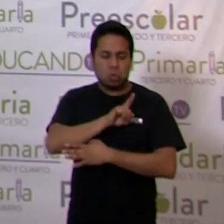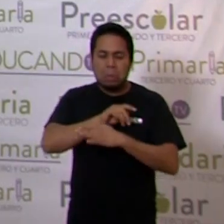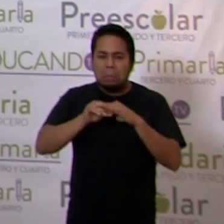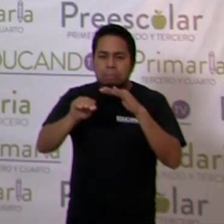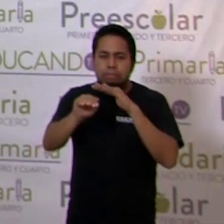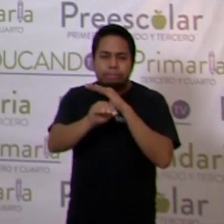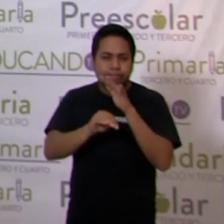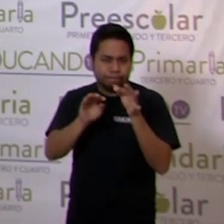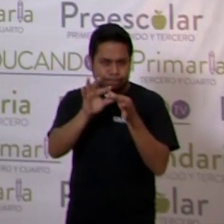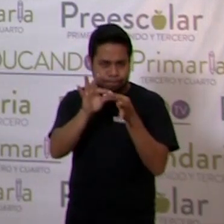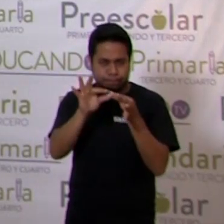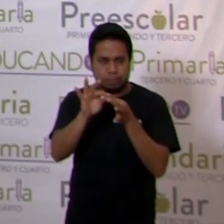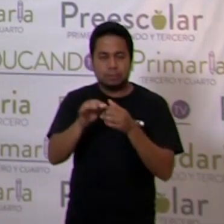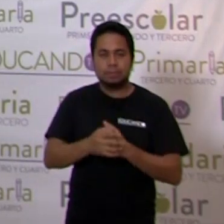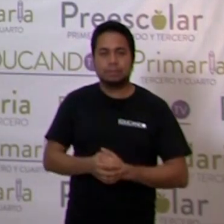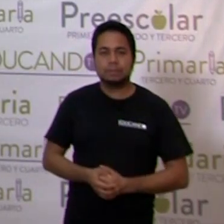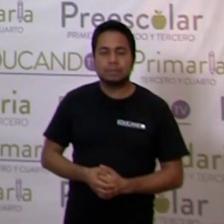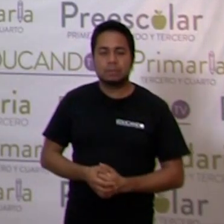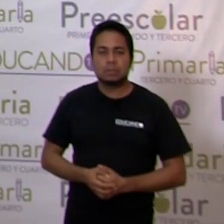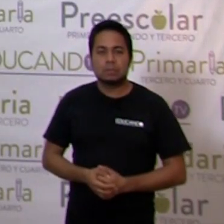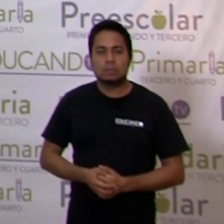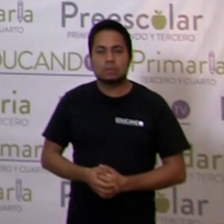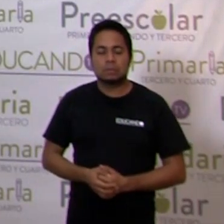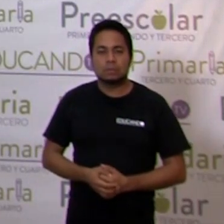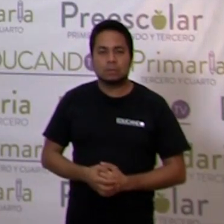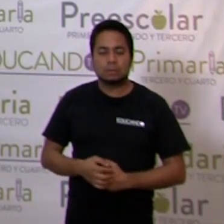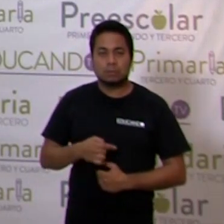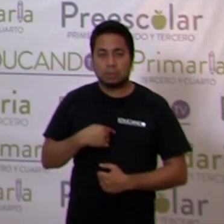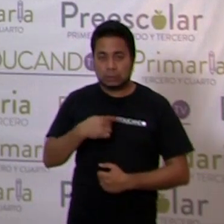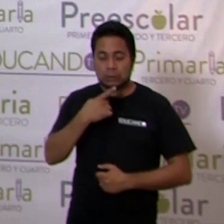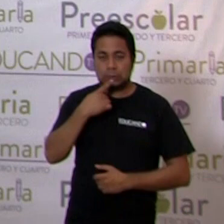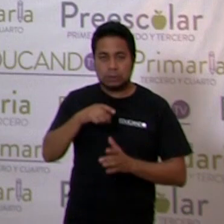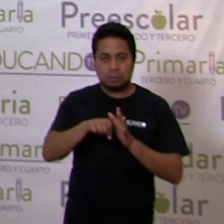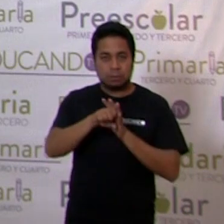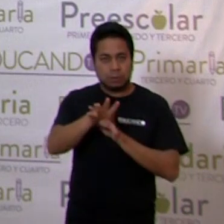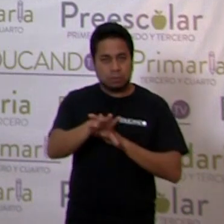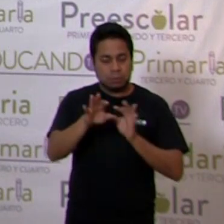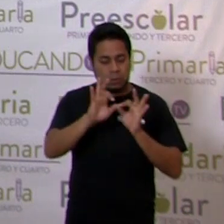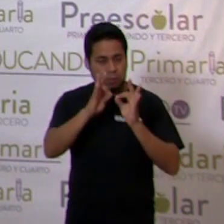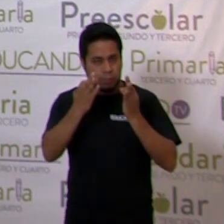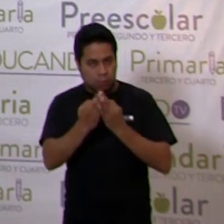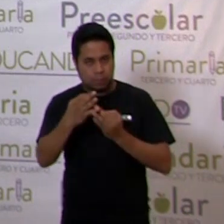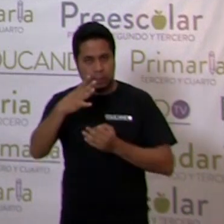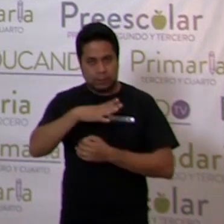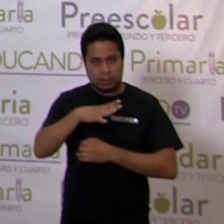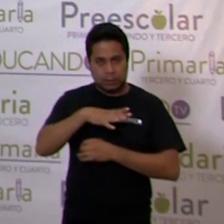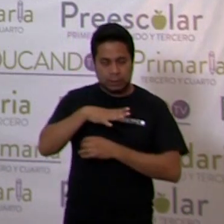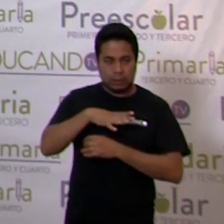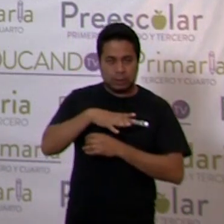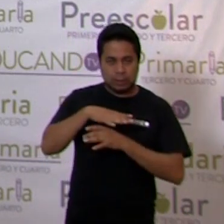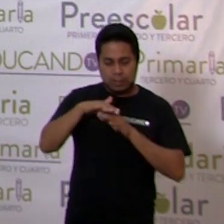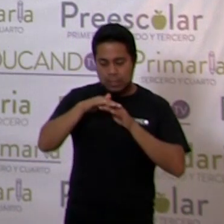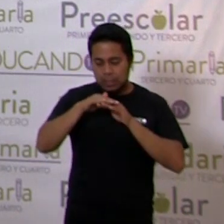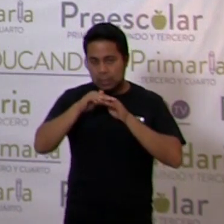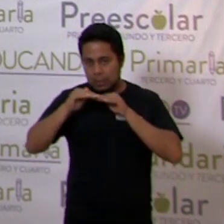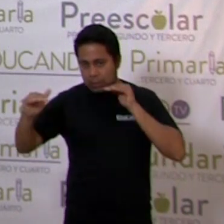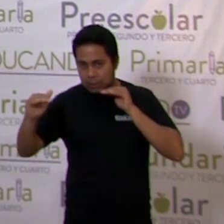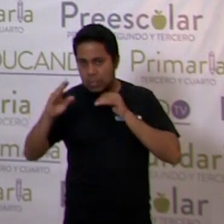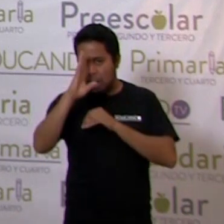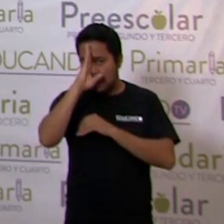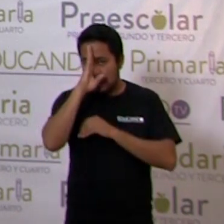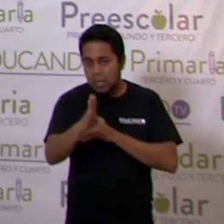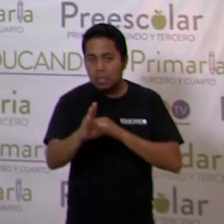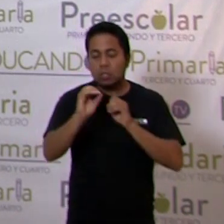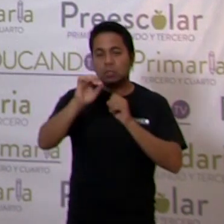decir también que algunas que las figuras tienen lados curvos o lados rectos